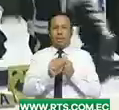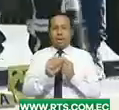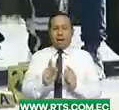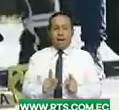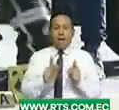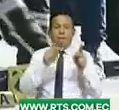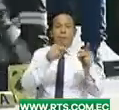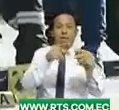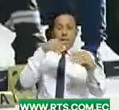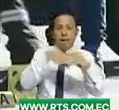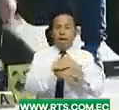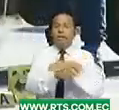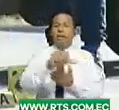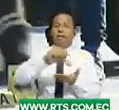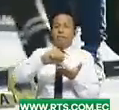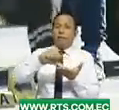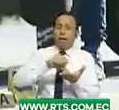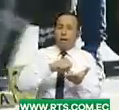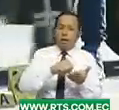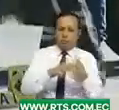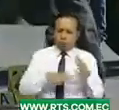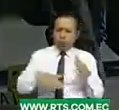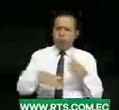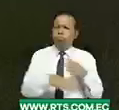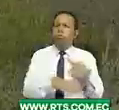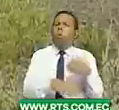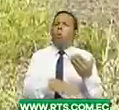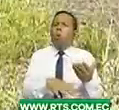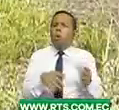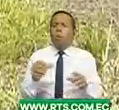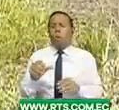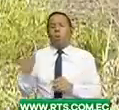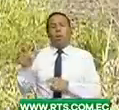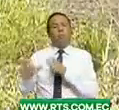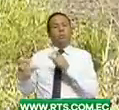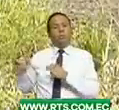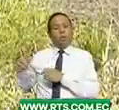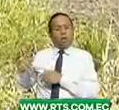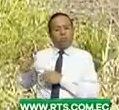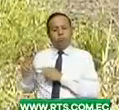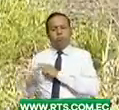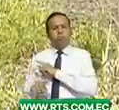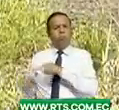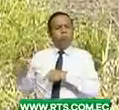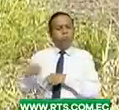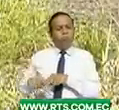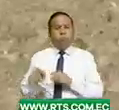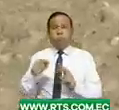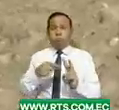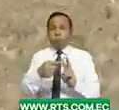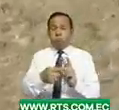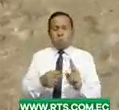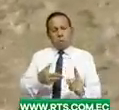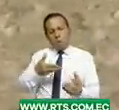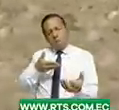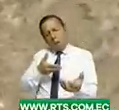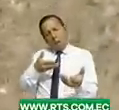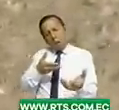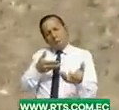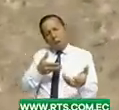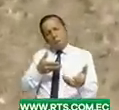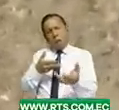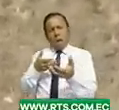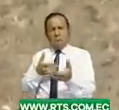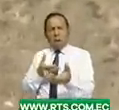ocurrió en cuestión de segundos, pues desconocidos llegaron y le propinaron a las víctimas varios impactos de bala. Y no de